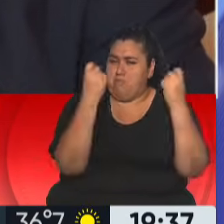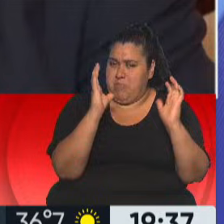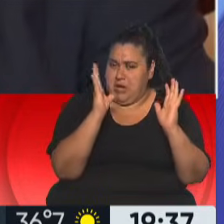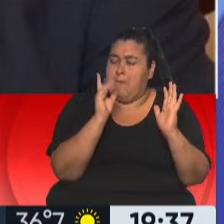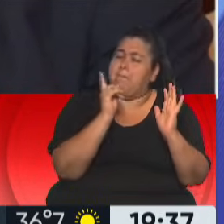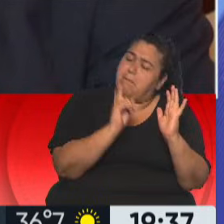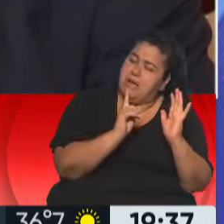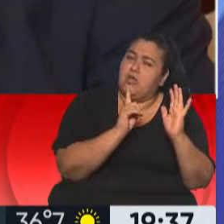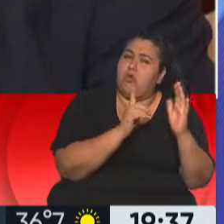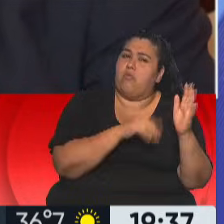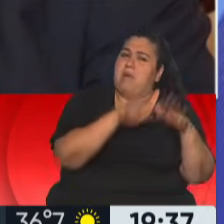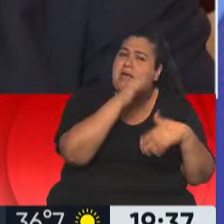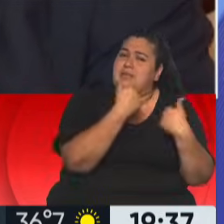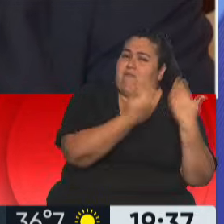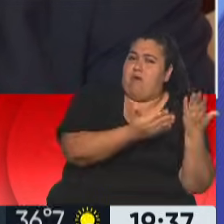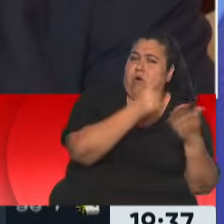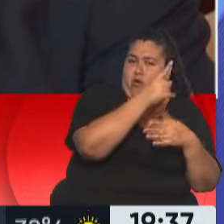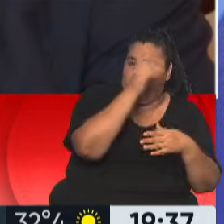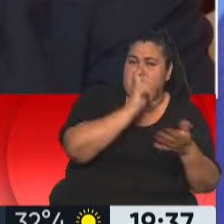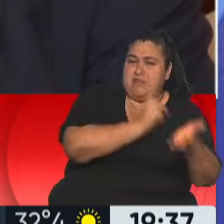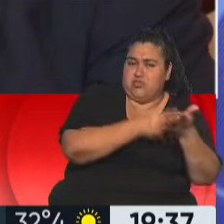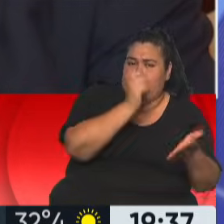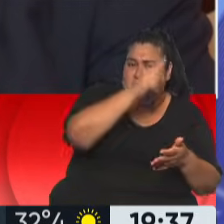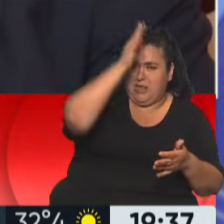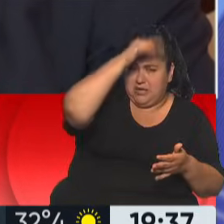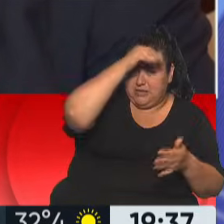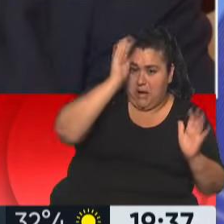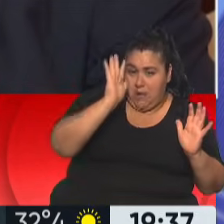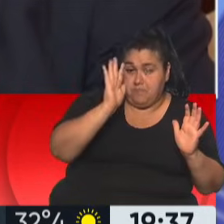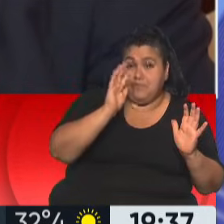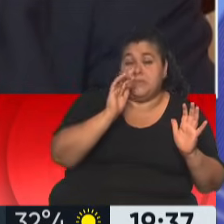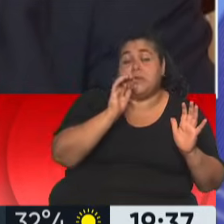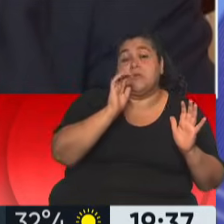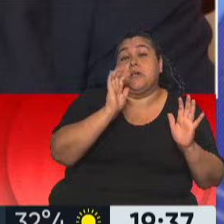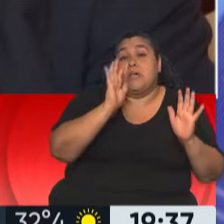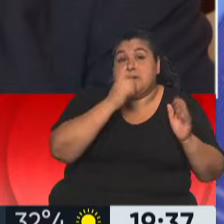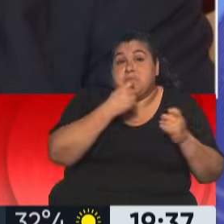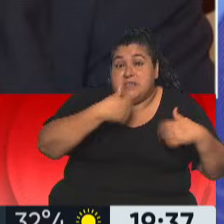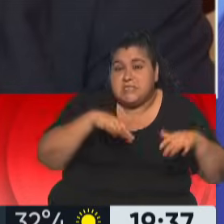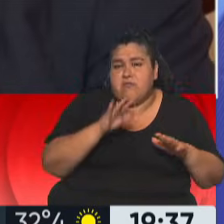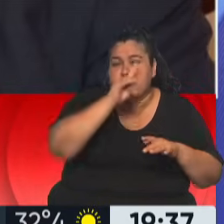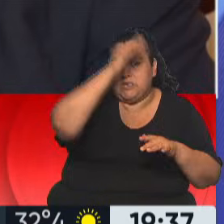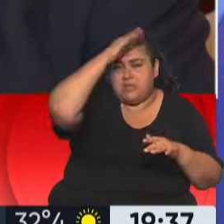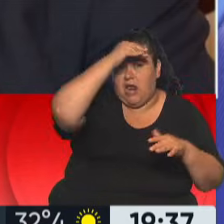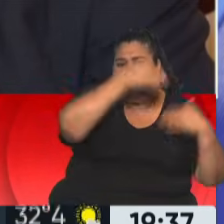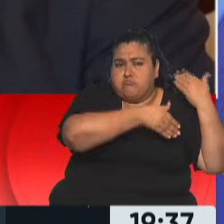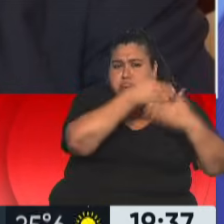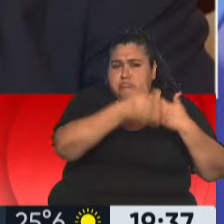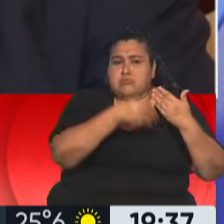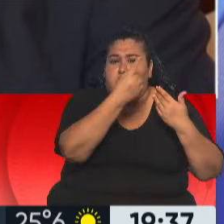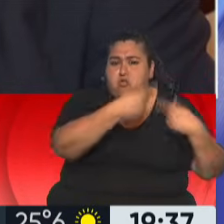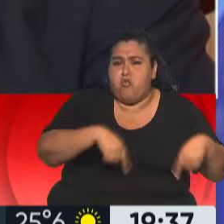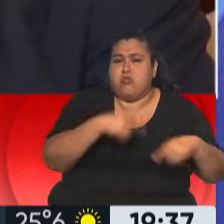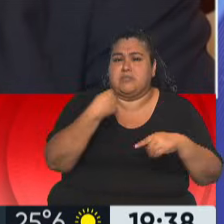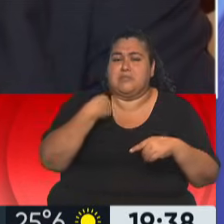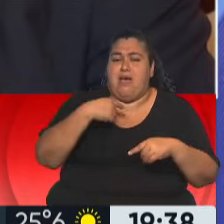que si todo sale como Estados Unidos está sugiriendo, que es alzarse con la reserva de petróleo,